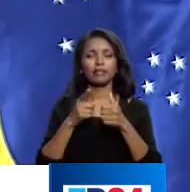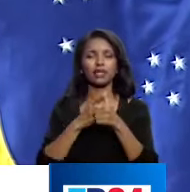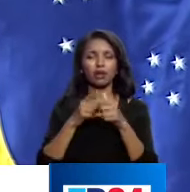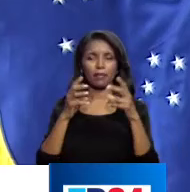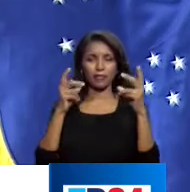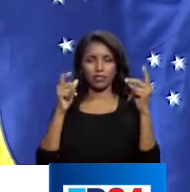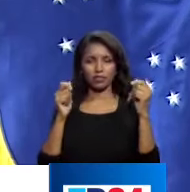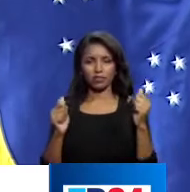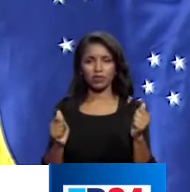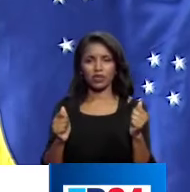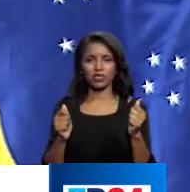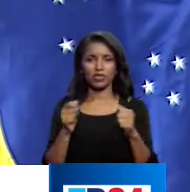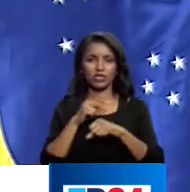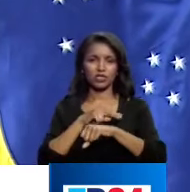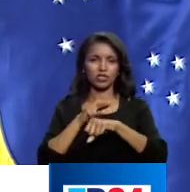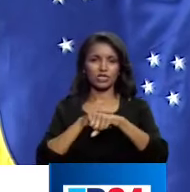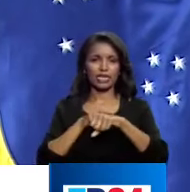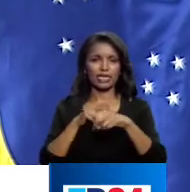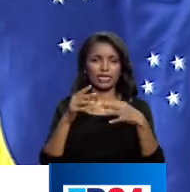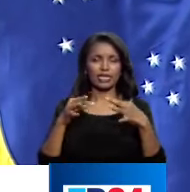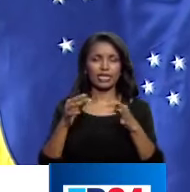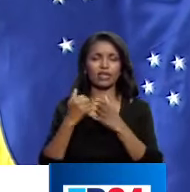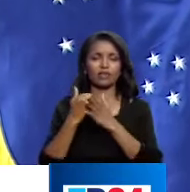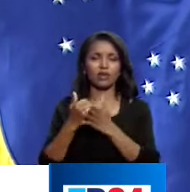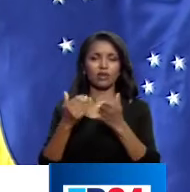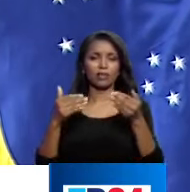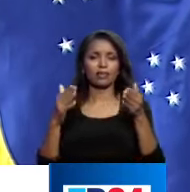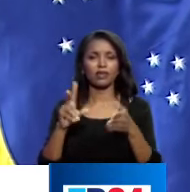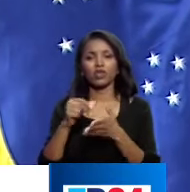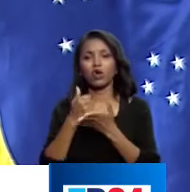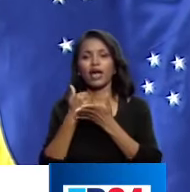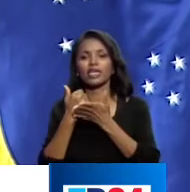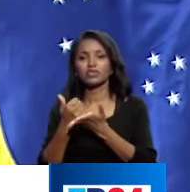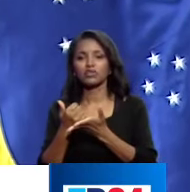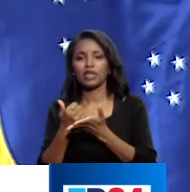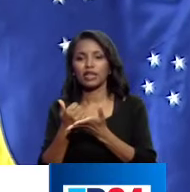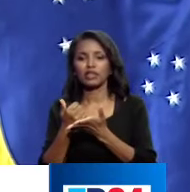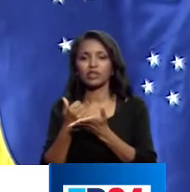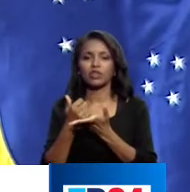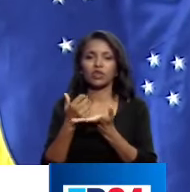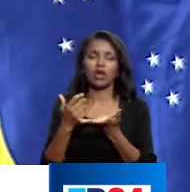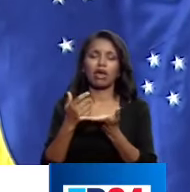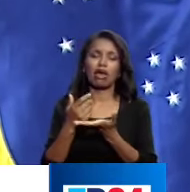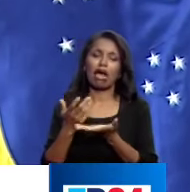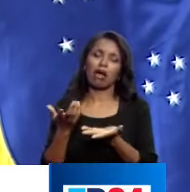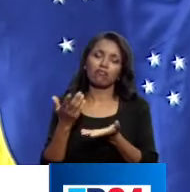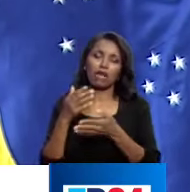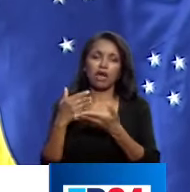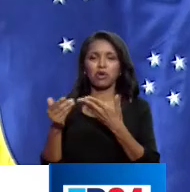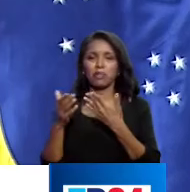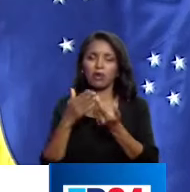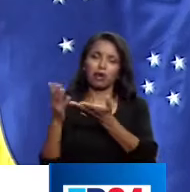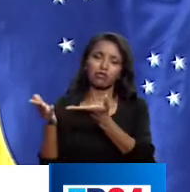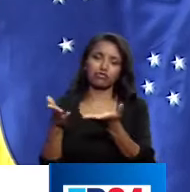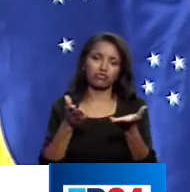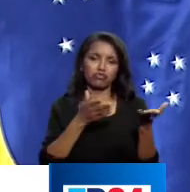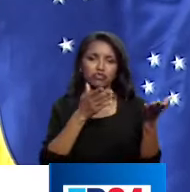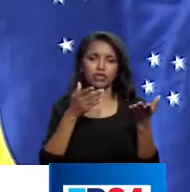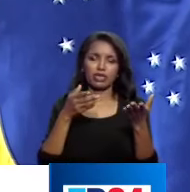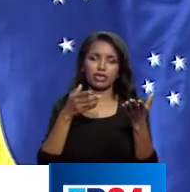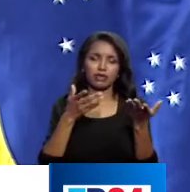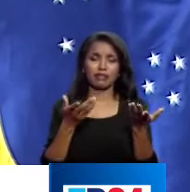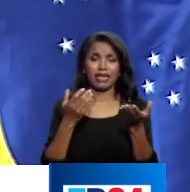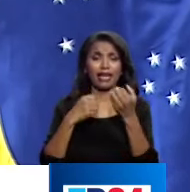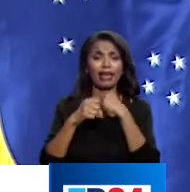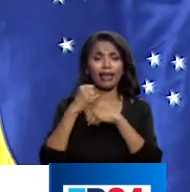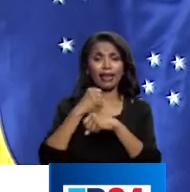del Estado en favor de los panameños y no ayudando a mover una migración irregular que está descontrolada.